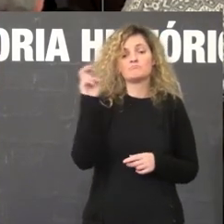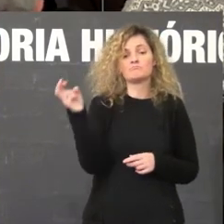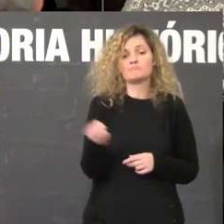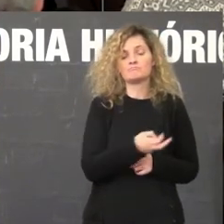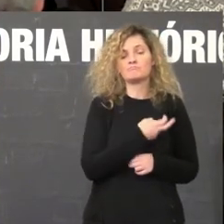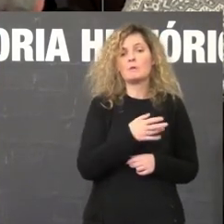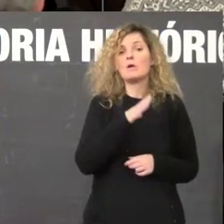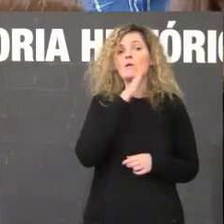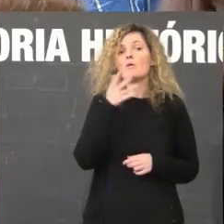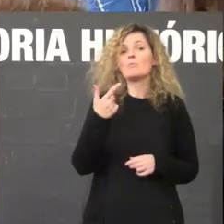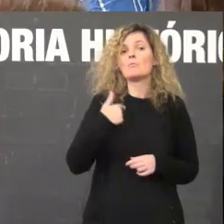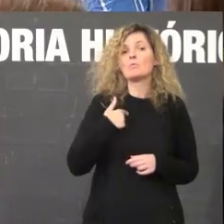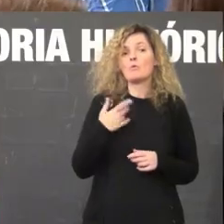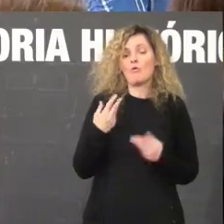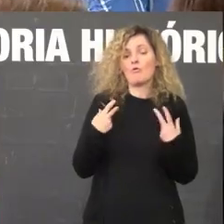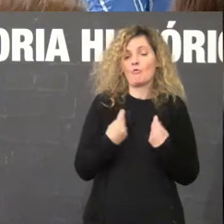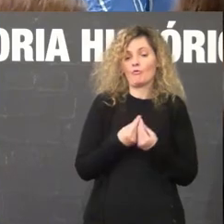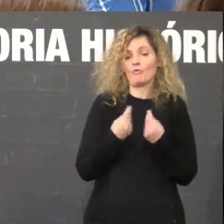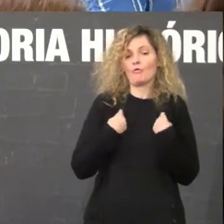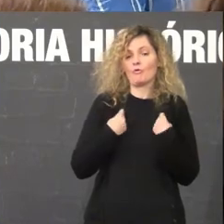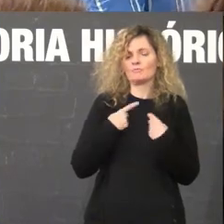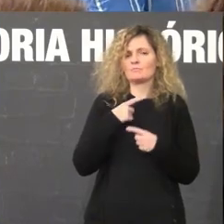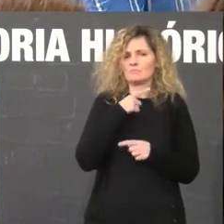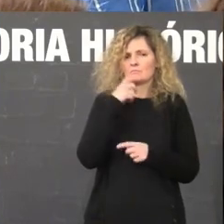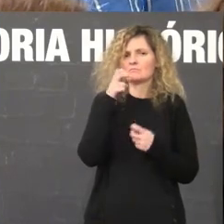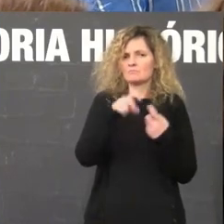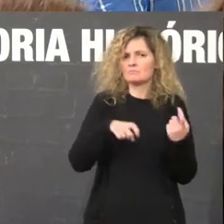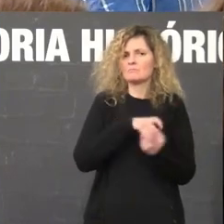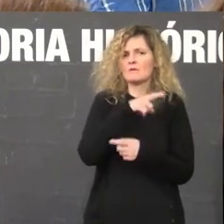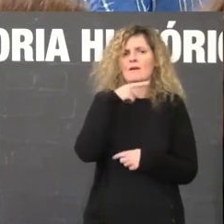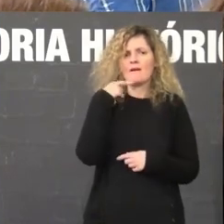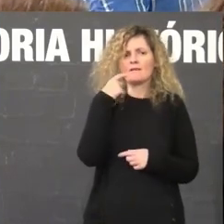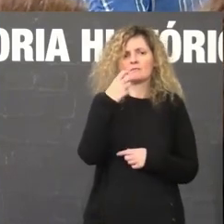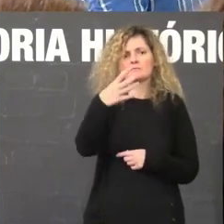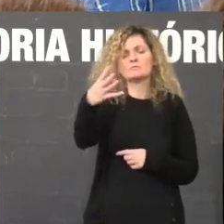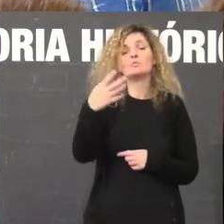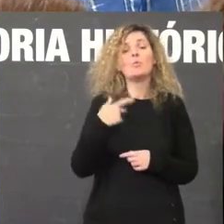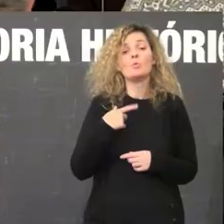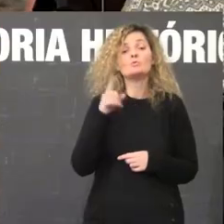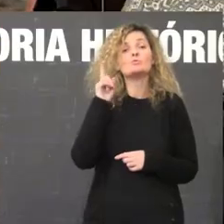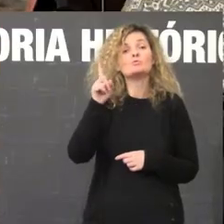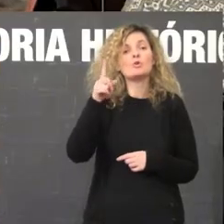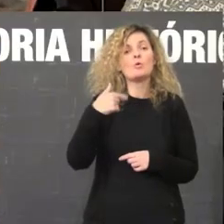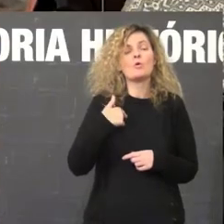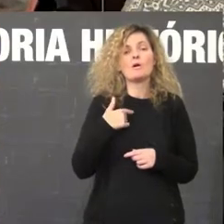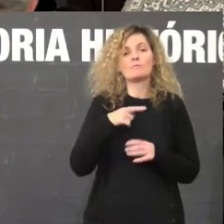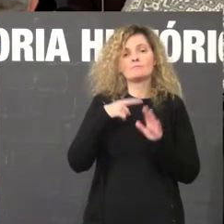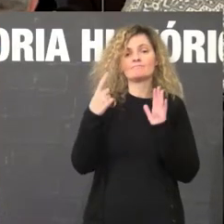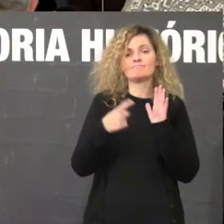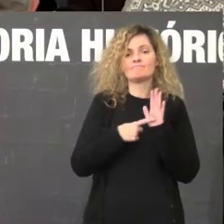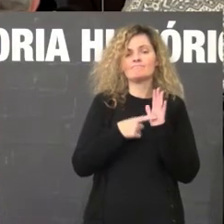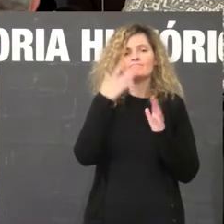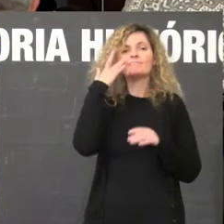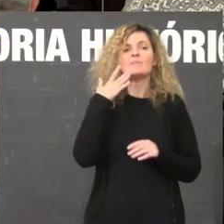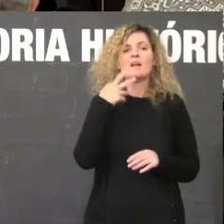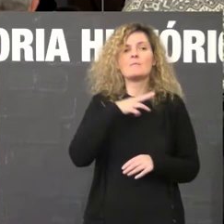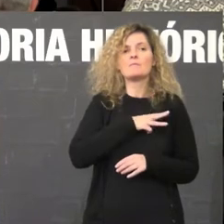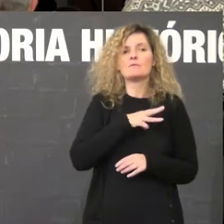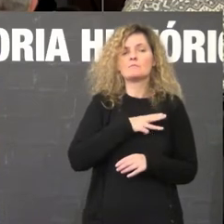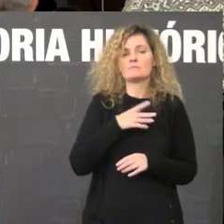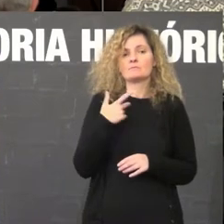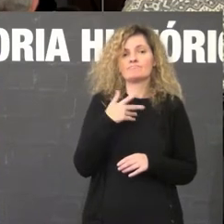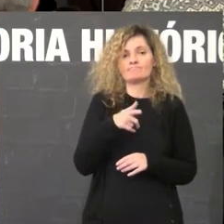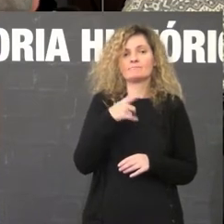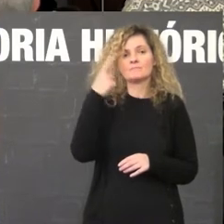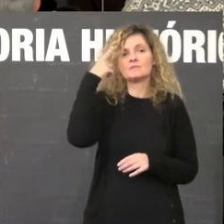cosas. Que bueno, yo conviví con ellos años y años. Y solo, y cuando entré en la masonería, supe lo que aquello